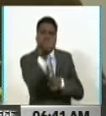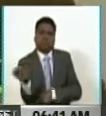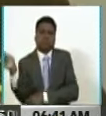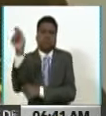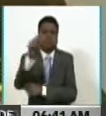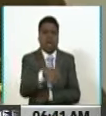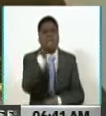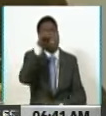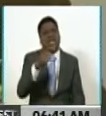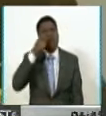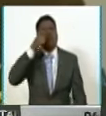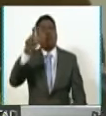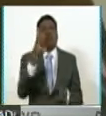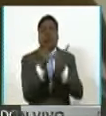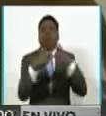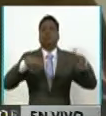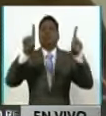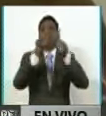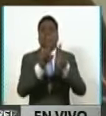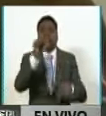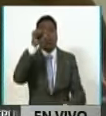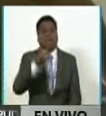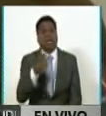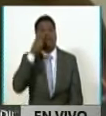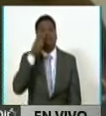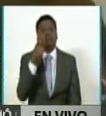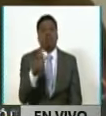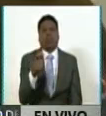pueblo digno, que aquí hay un pueblo